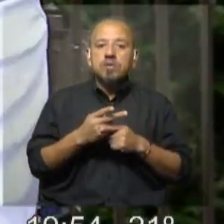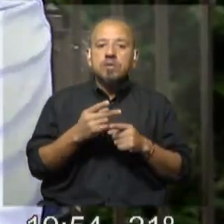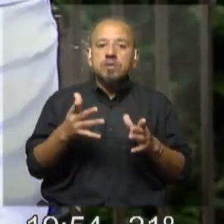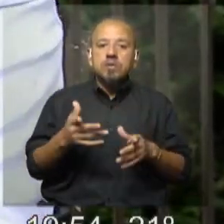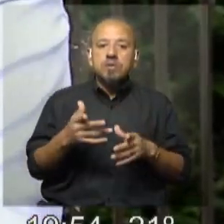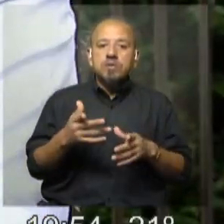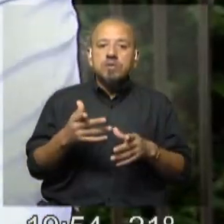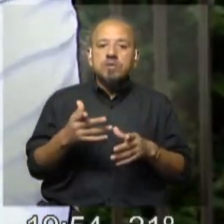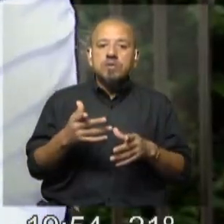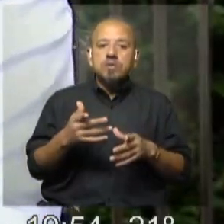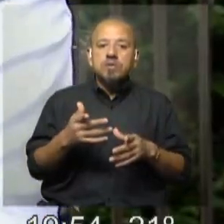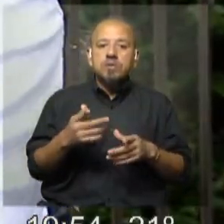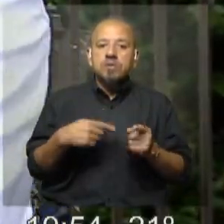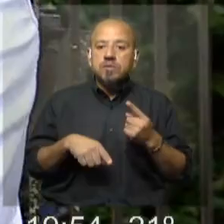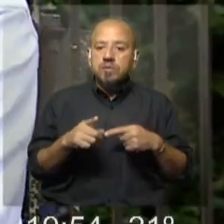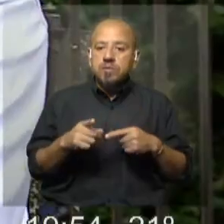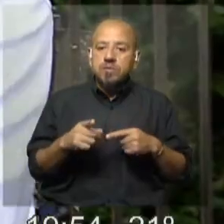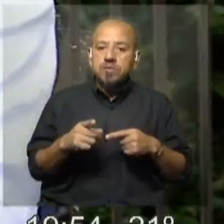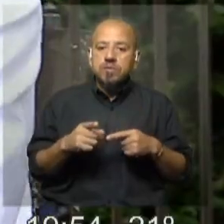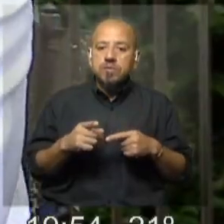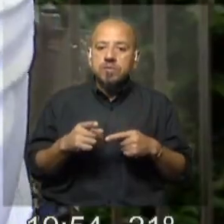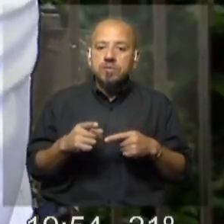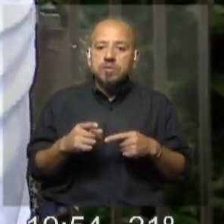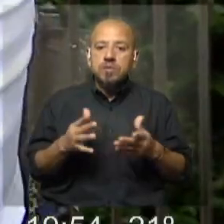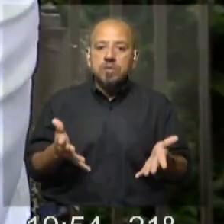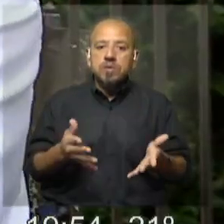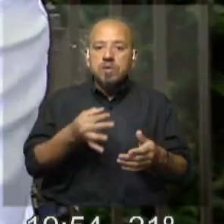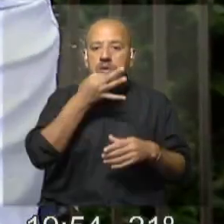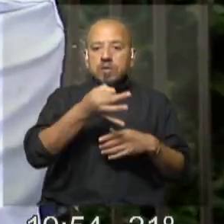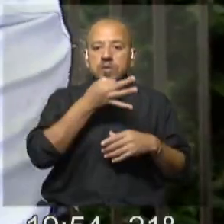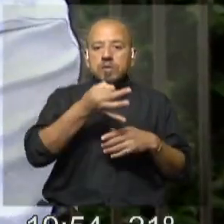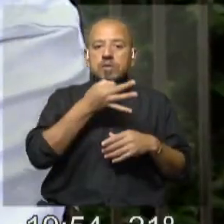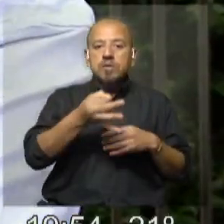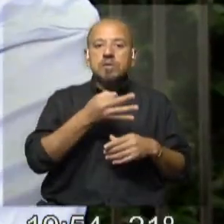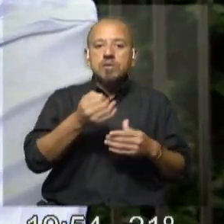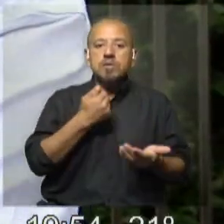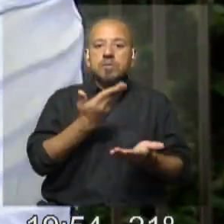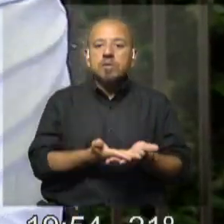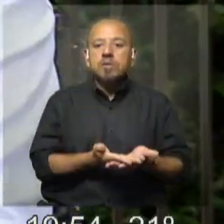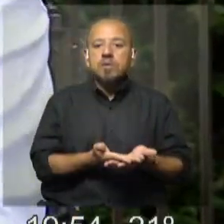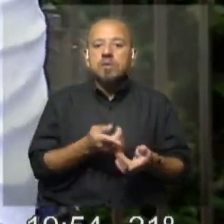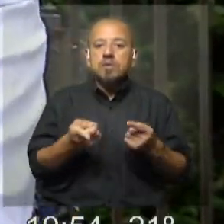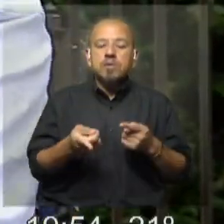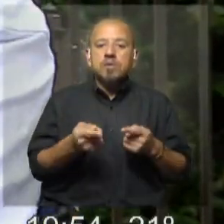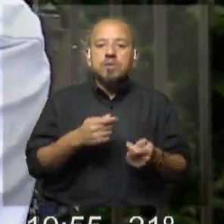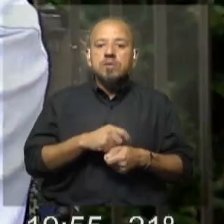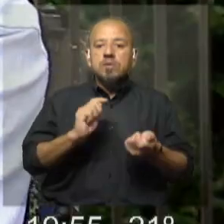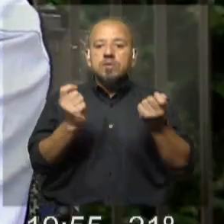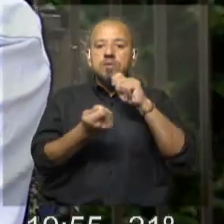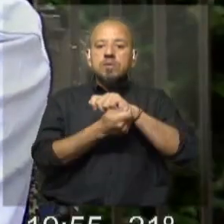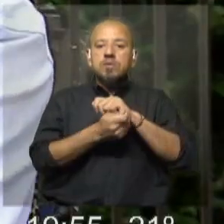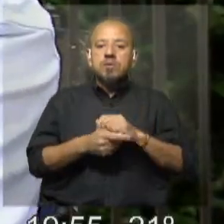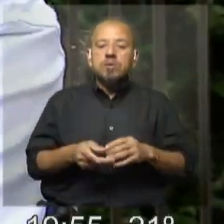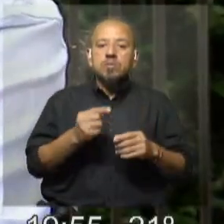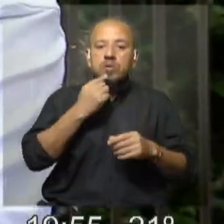noveno. Hay elementos que en el discurso se plantean comunes al planteo de la transformación, por ejemplo, la